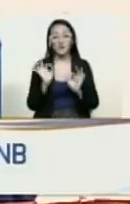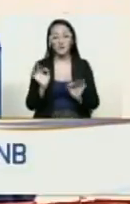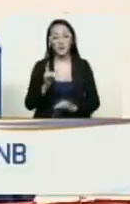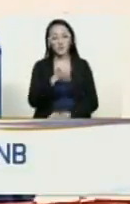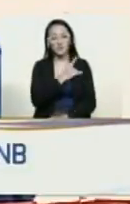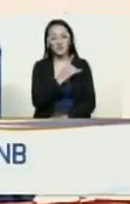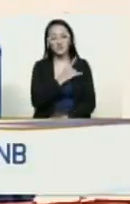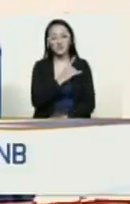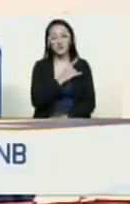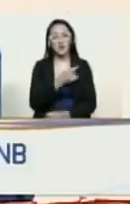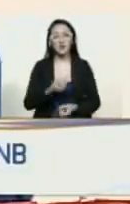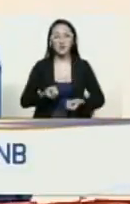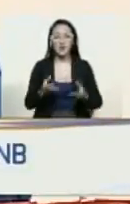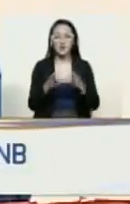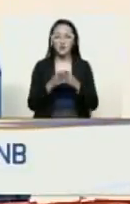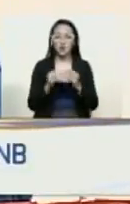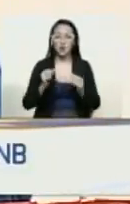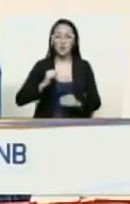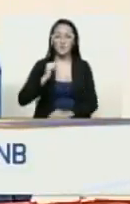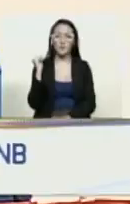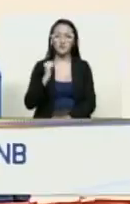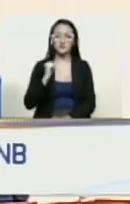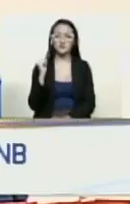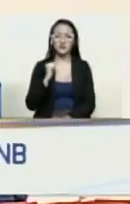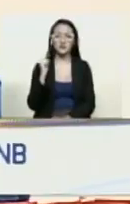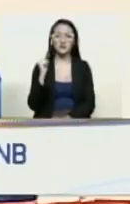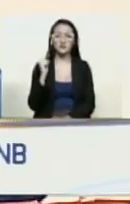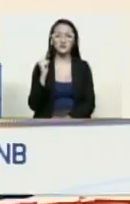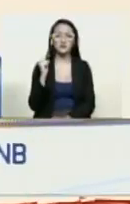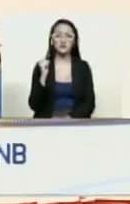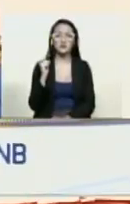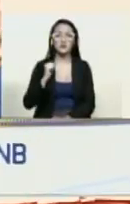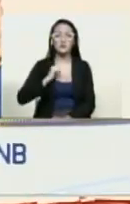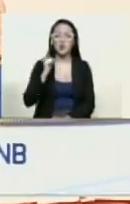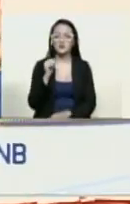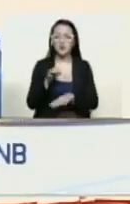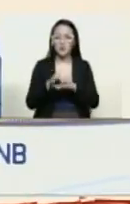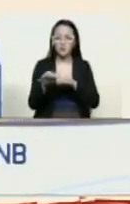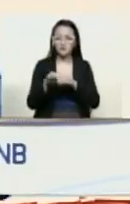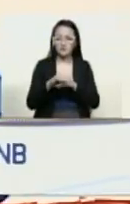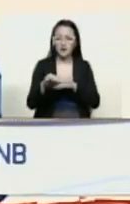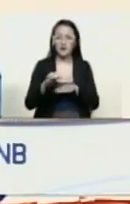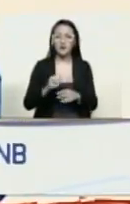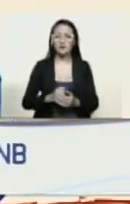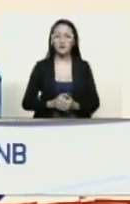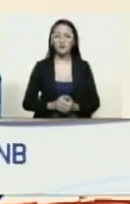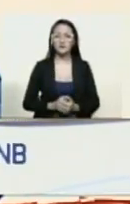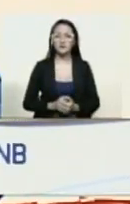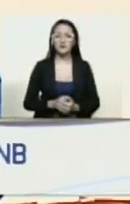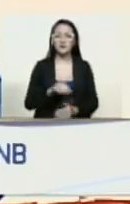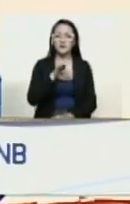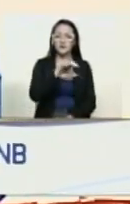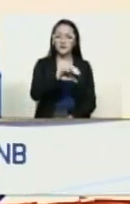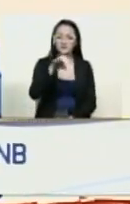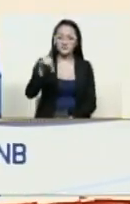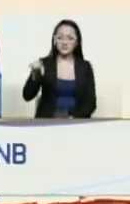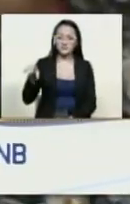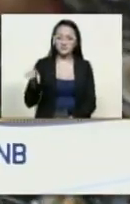darle a todos los policías, desde los policías municipales,